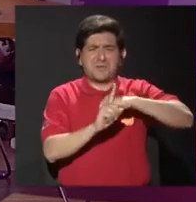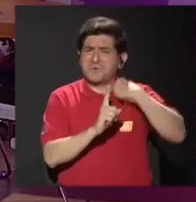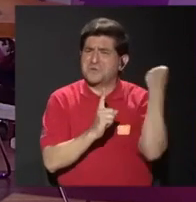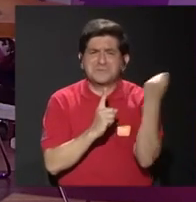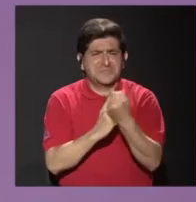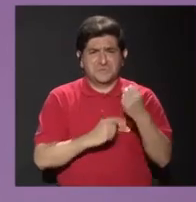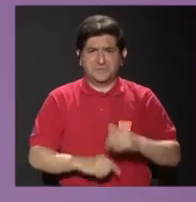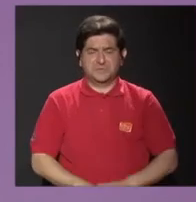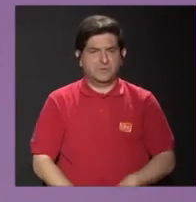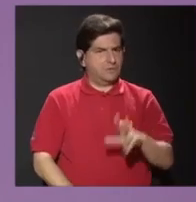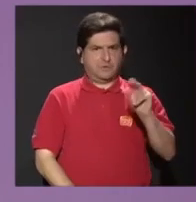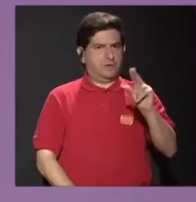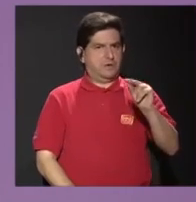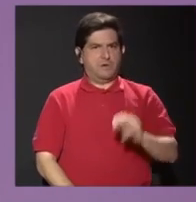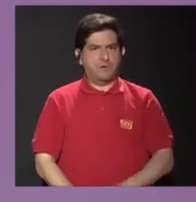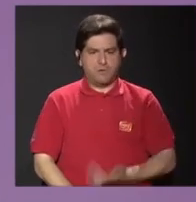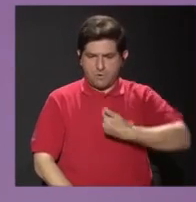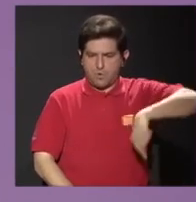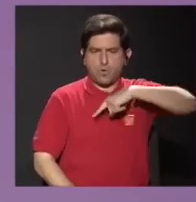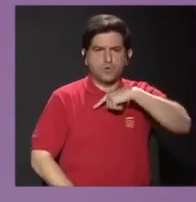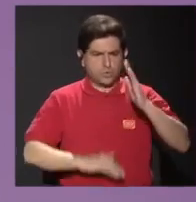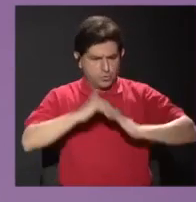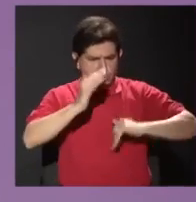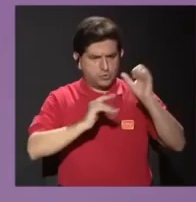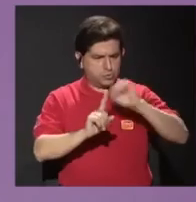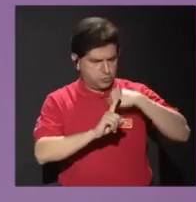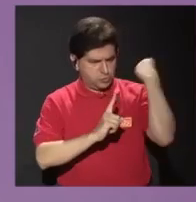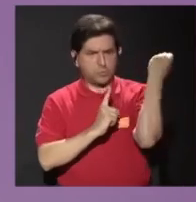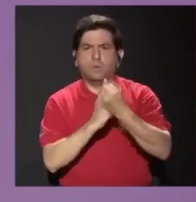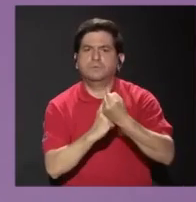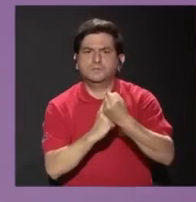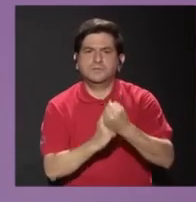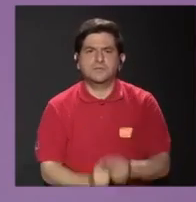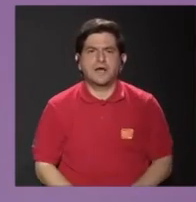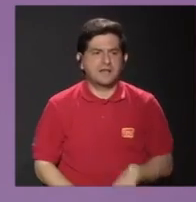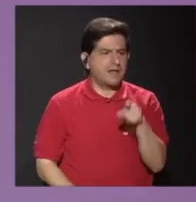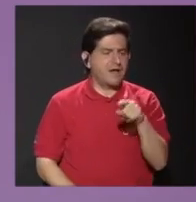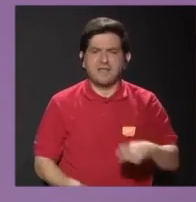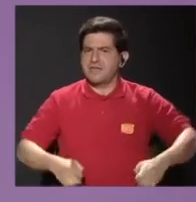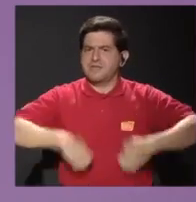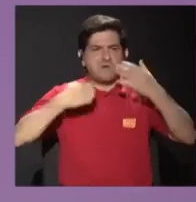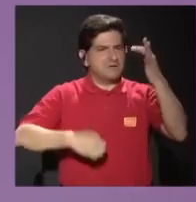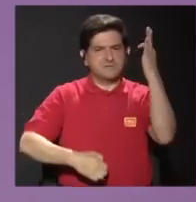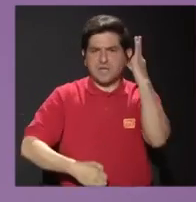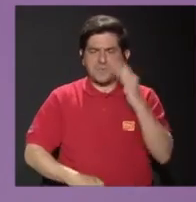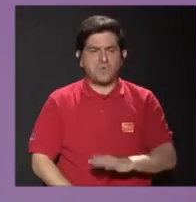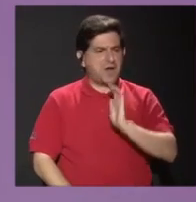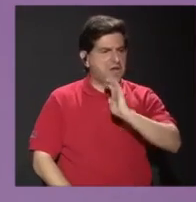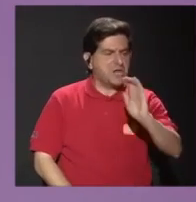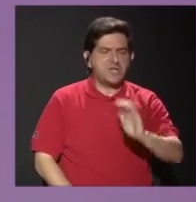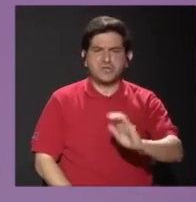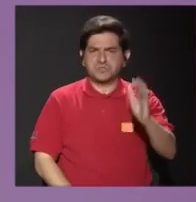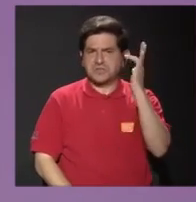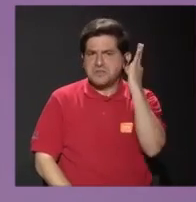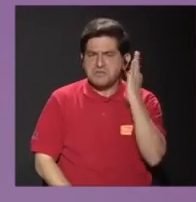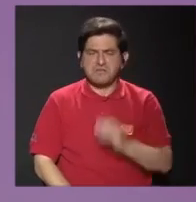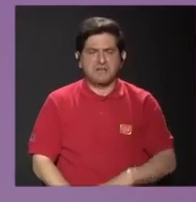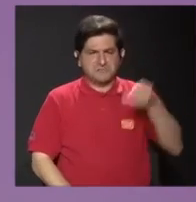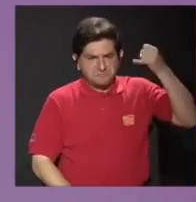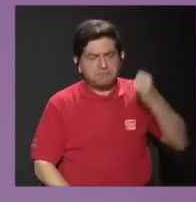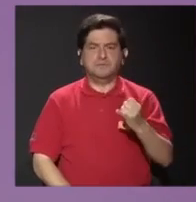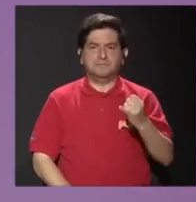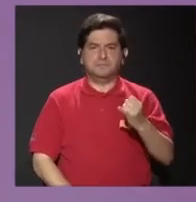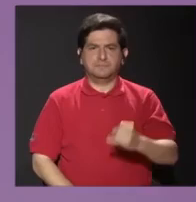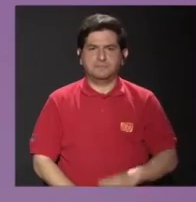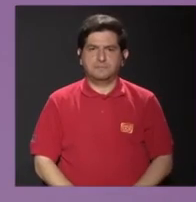violentadas es cómo podemos construir una sociedad donde no existan mujeres niños o niñas violadas y